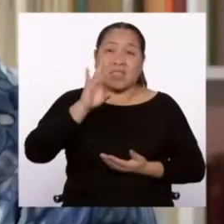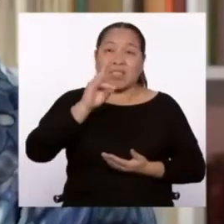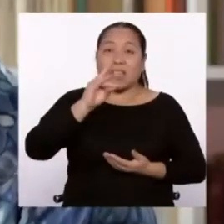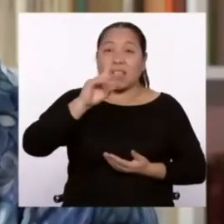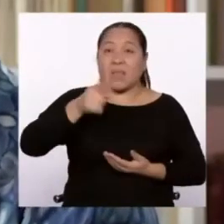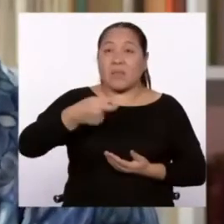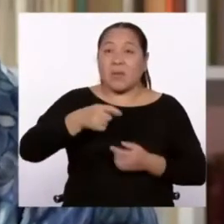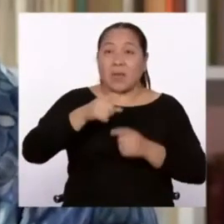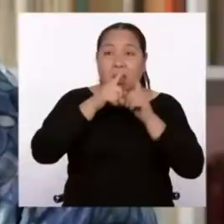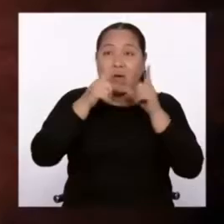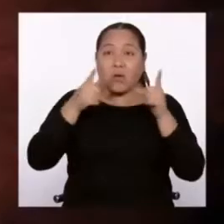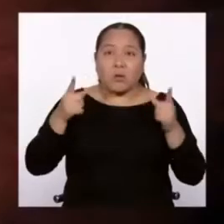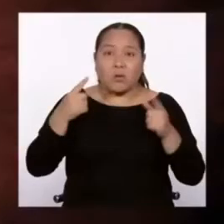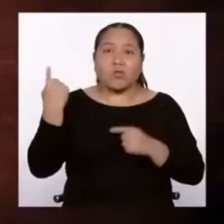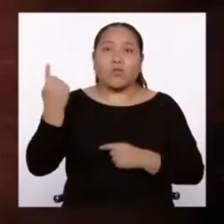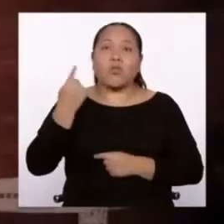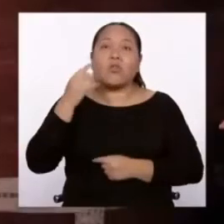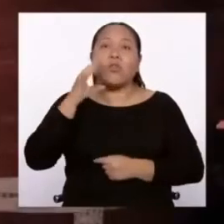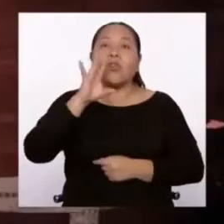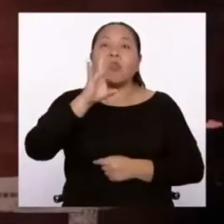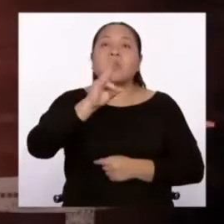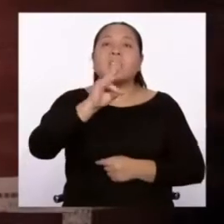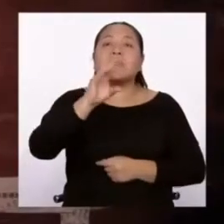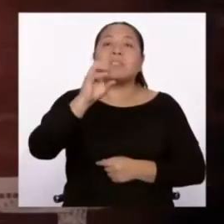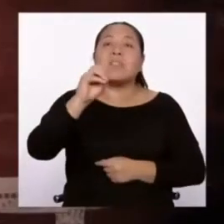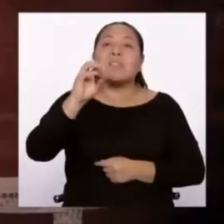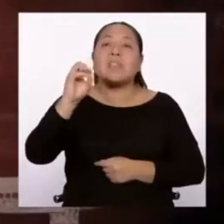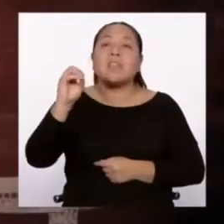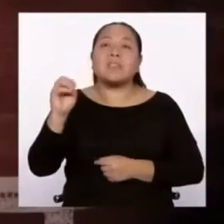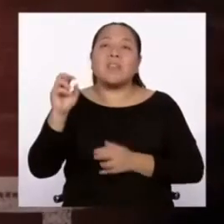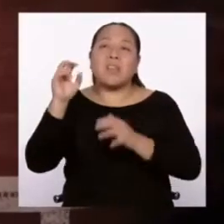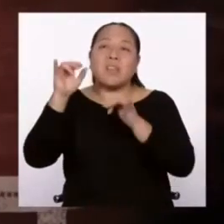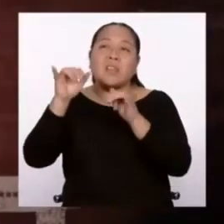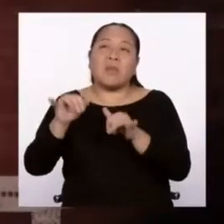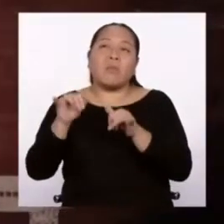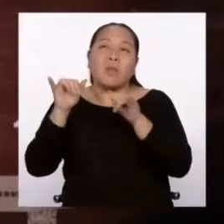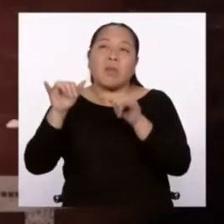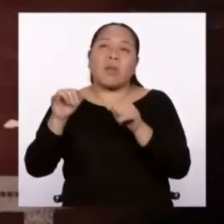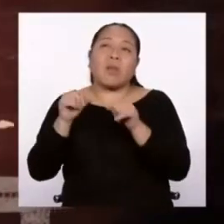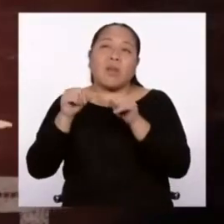lenguas, sino solo 700.